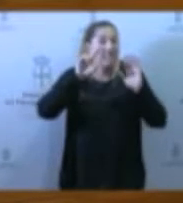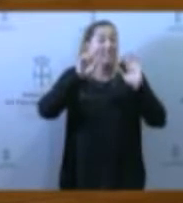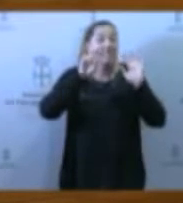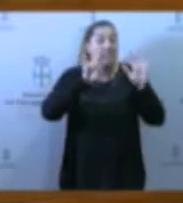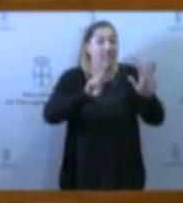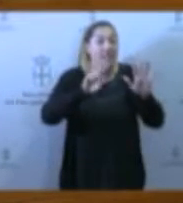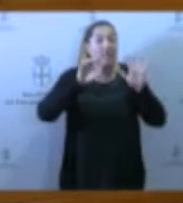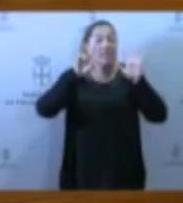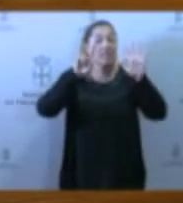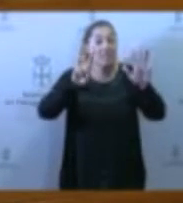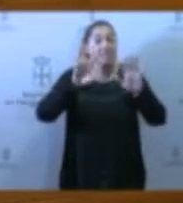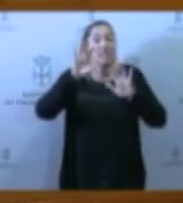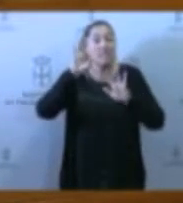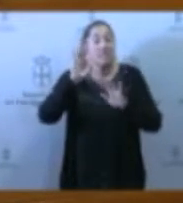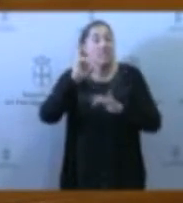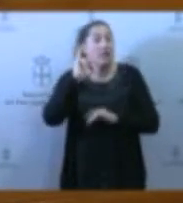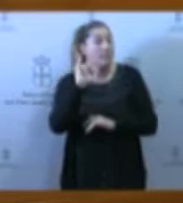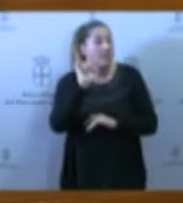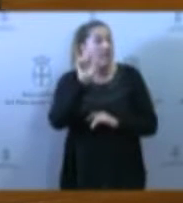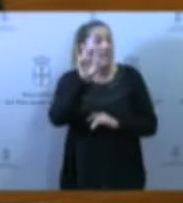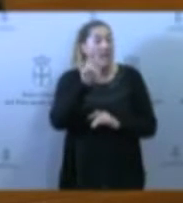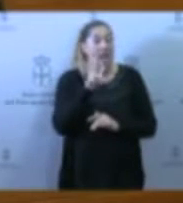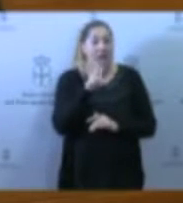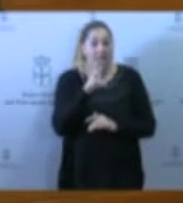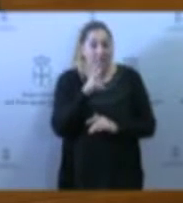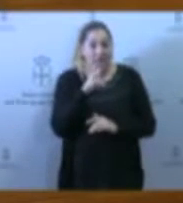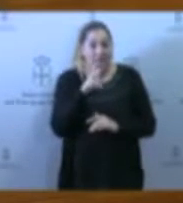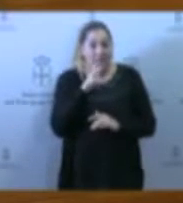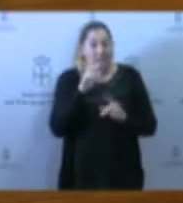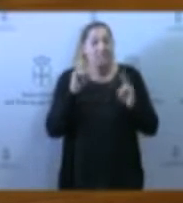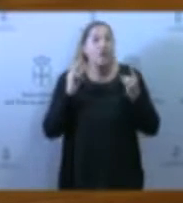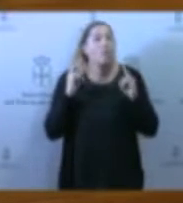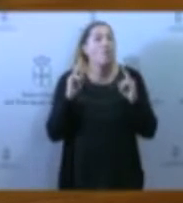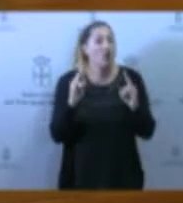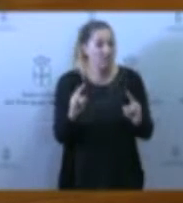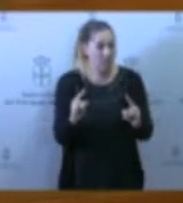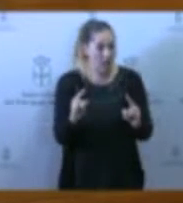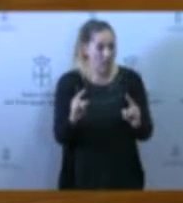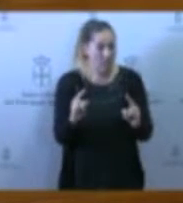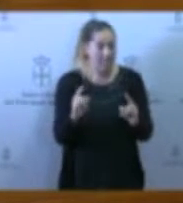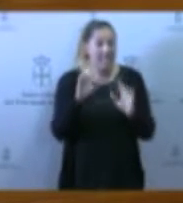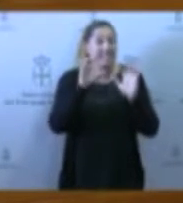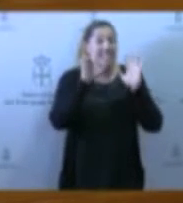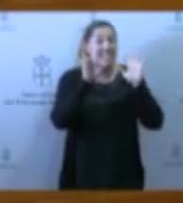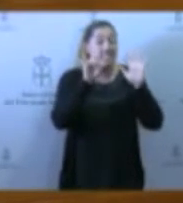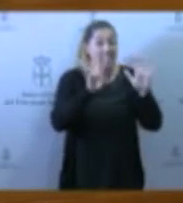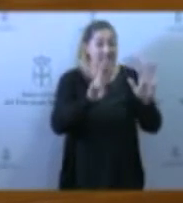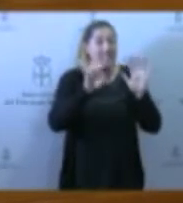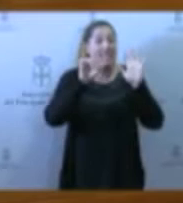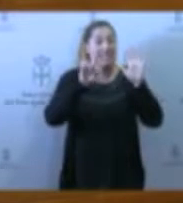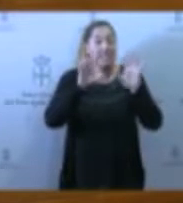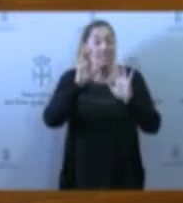760.000 hectáreas consideradas como forestales. Y de esas 760.000 hectáreas,